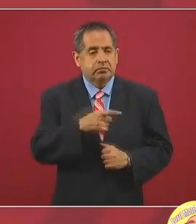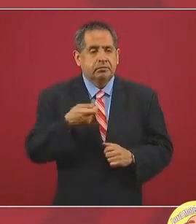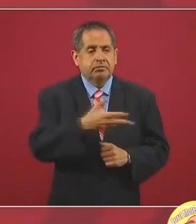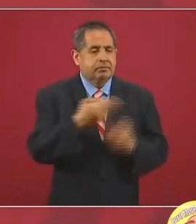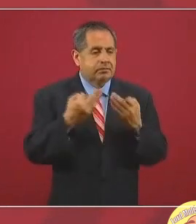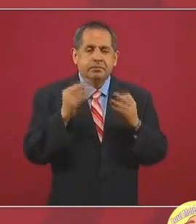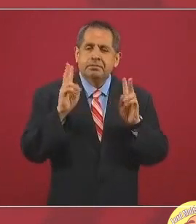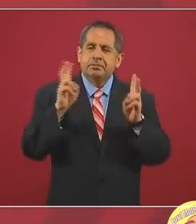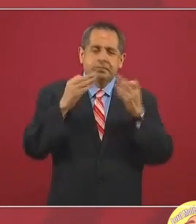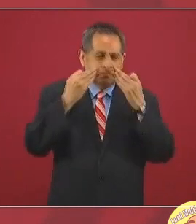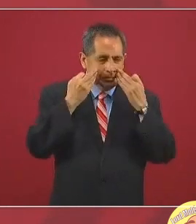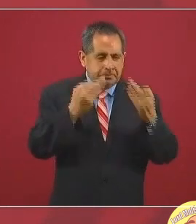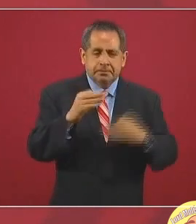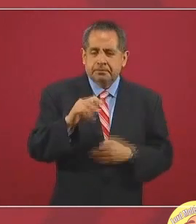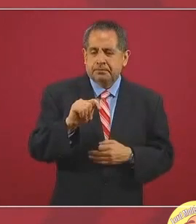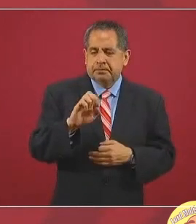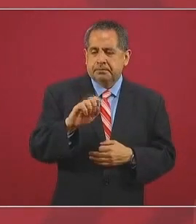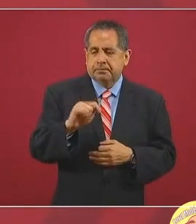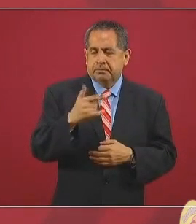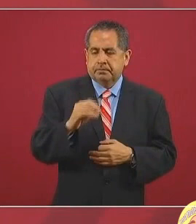testigo colaborador